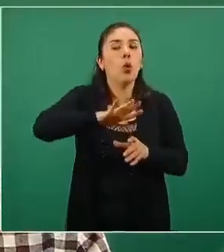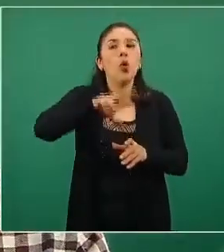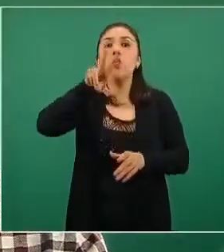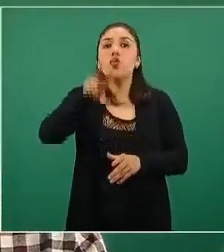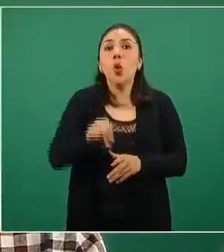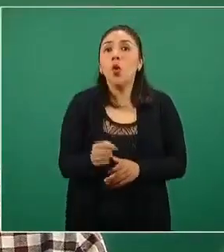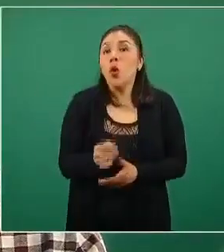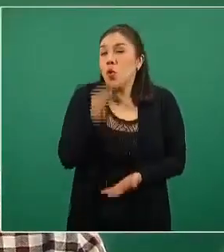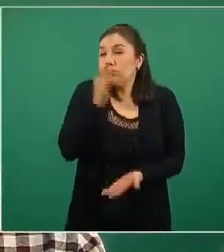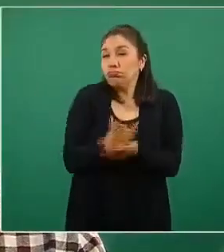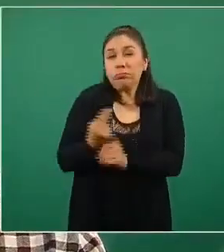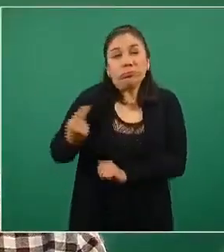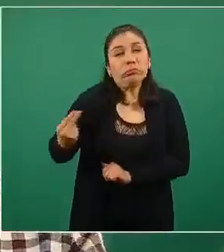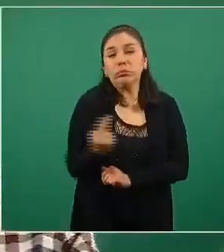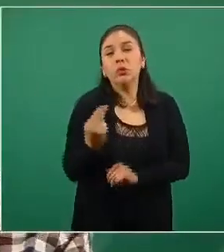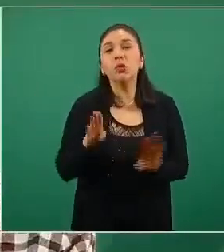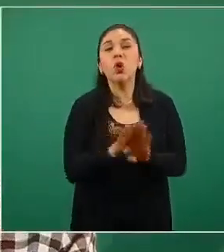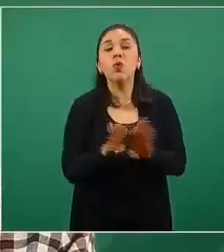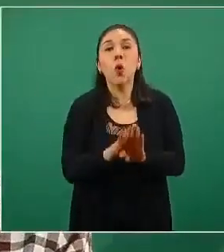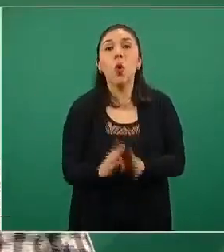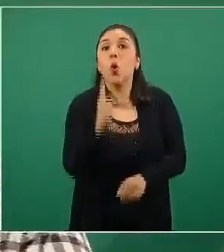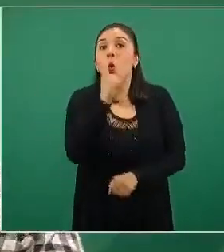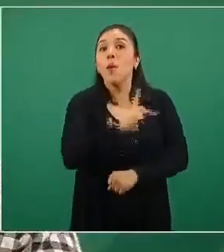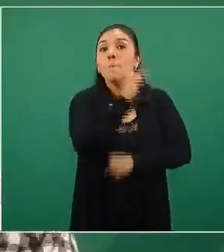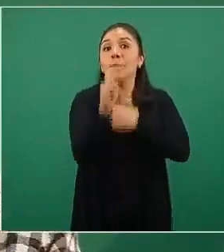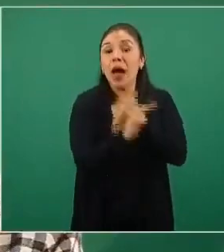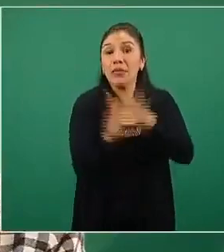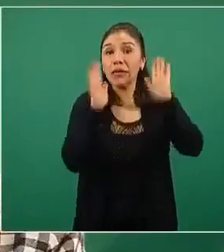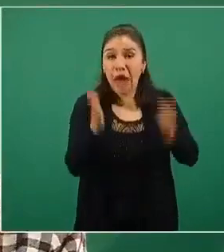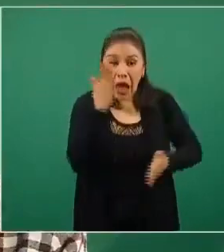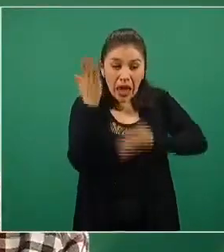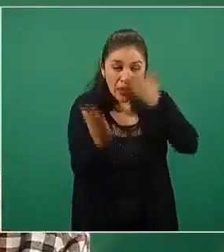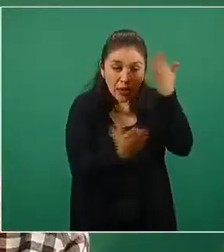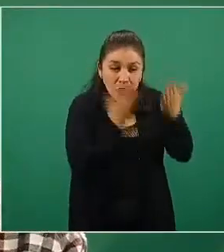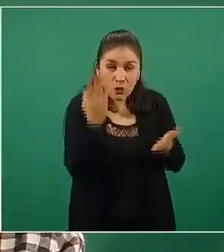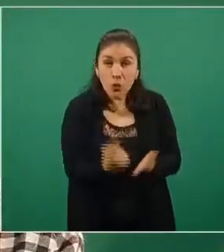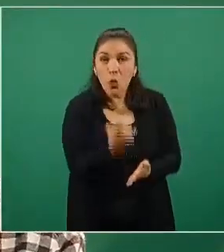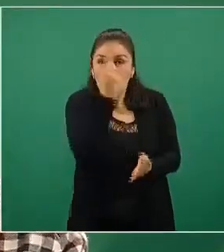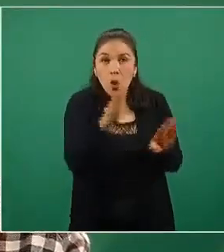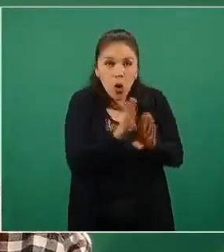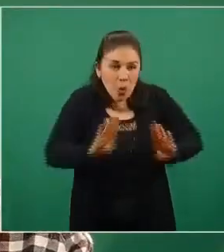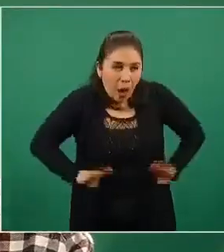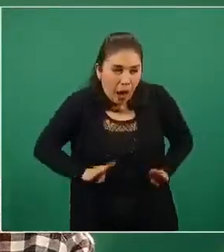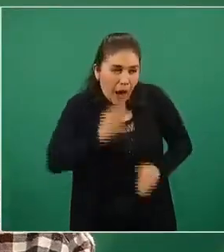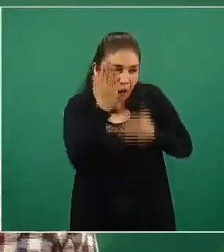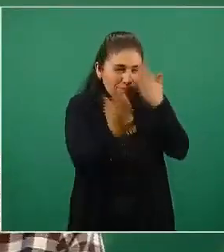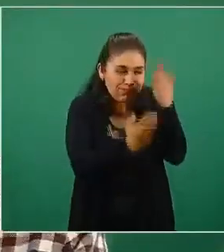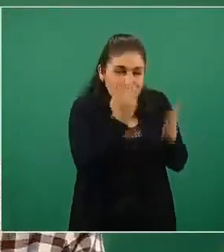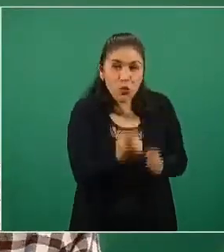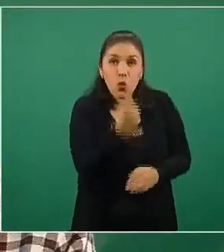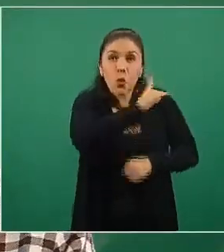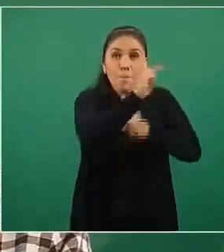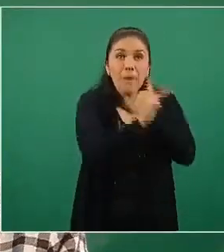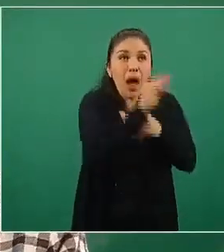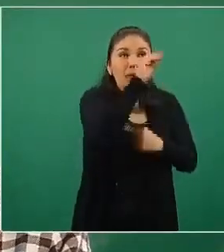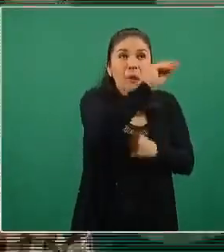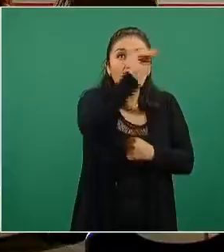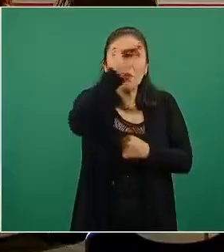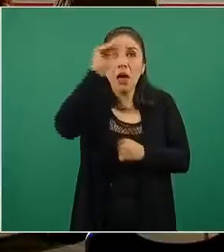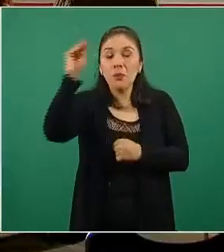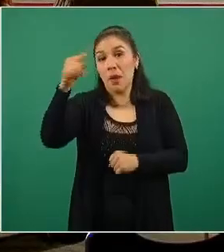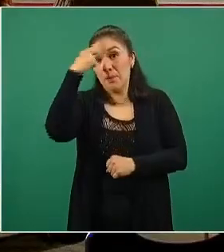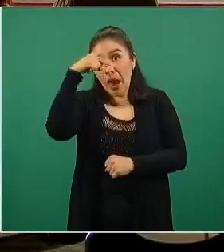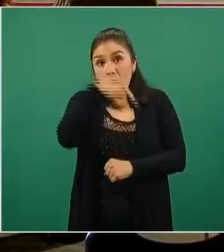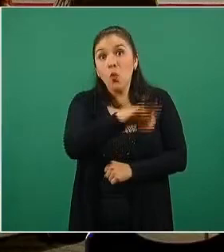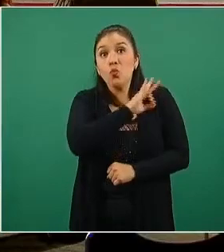es requisito indispensable que en un país se haya estudiado una combinación de tratamiento o una vacuna para